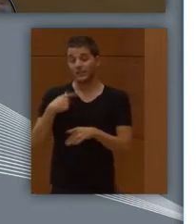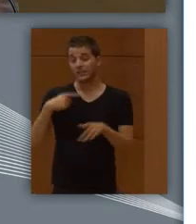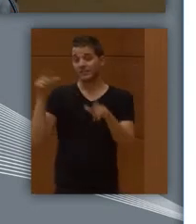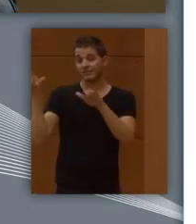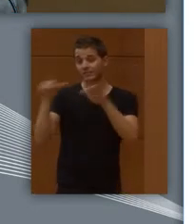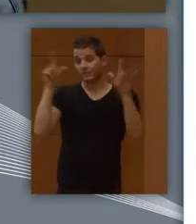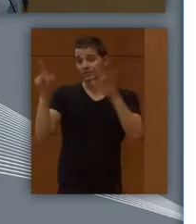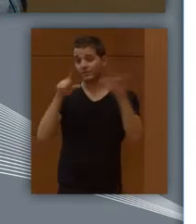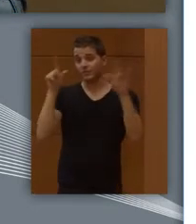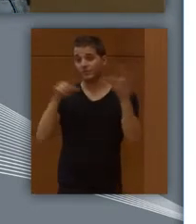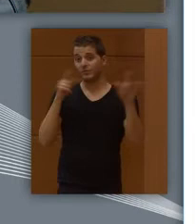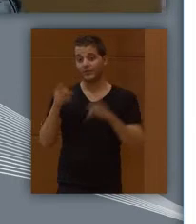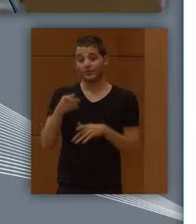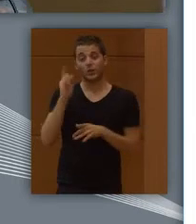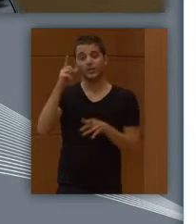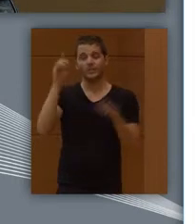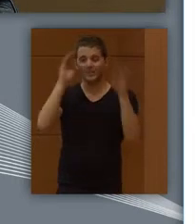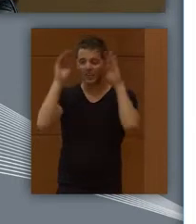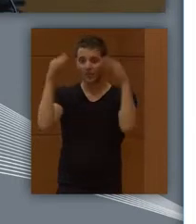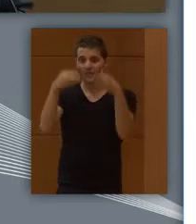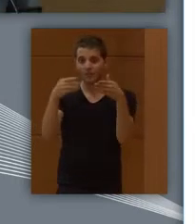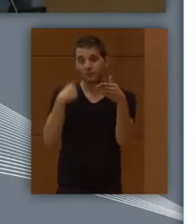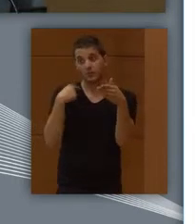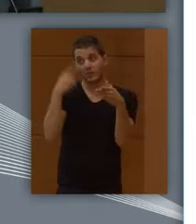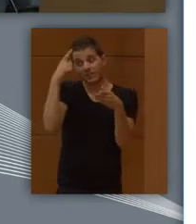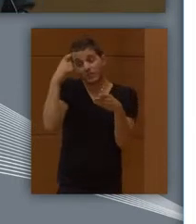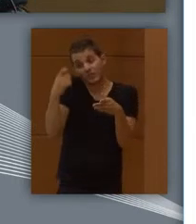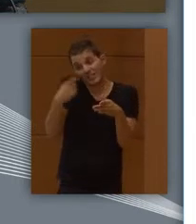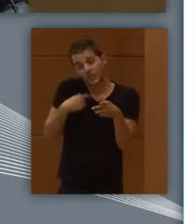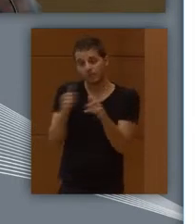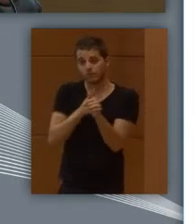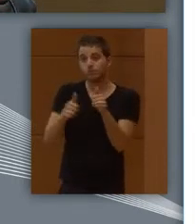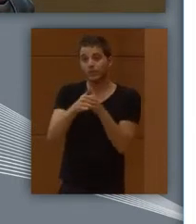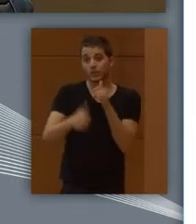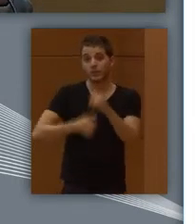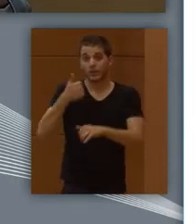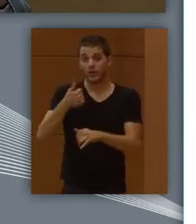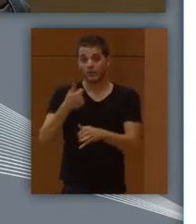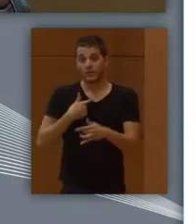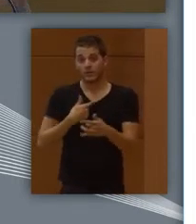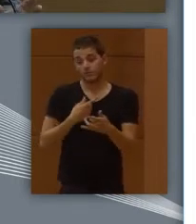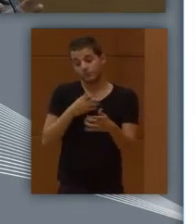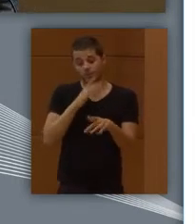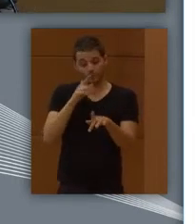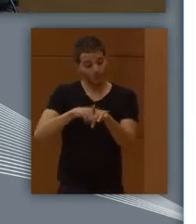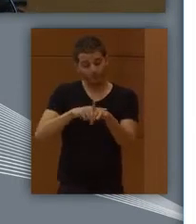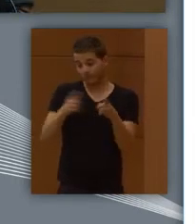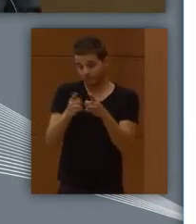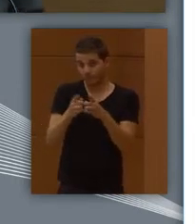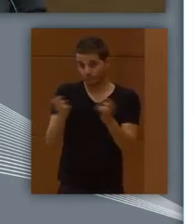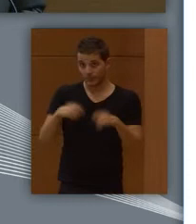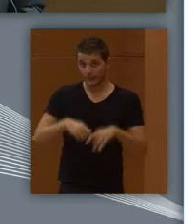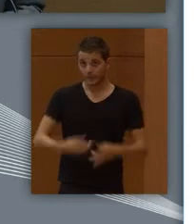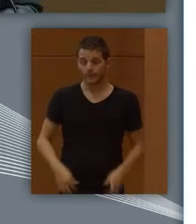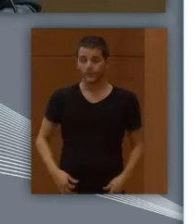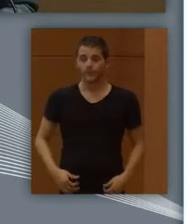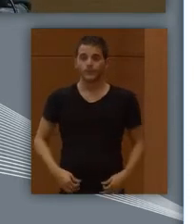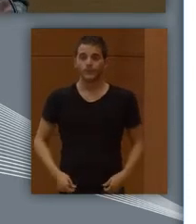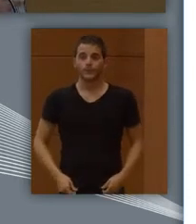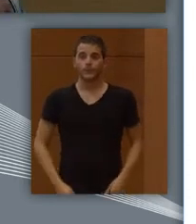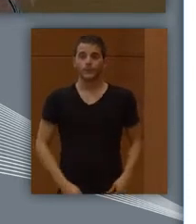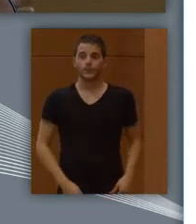imágenes para intentar focalizarme en lo que tal vez me parezca más prioritario en orden a la brevedad del tiempo. Bien,